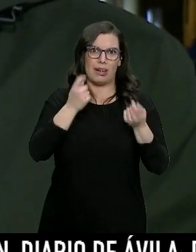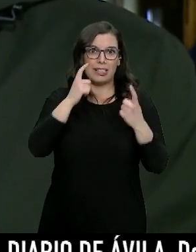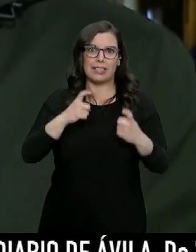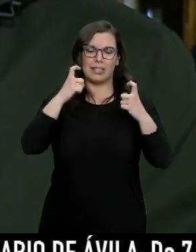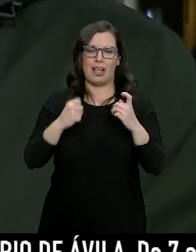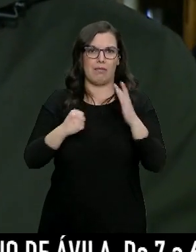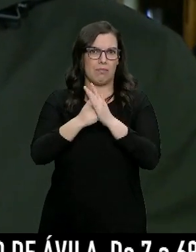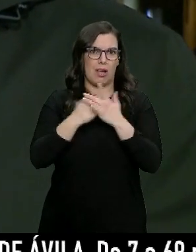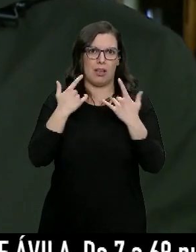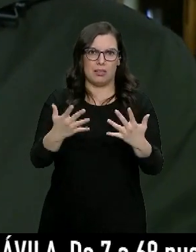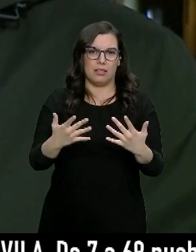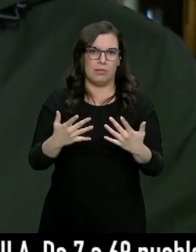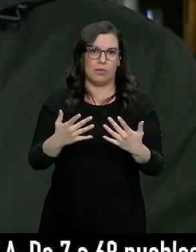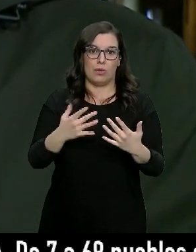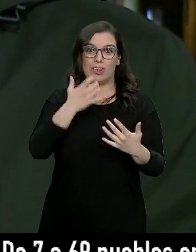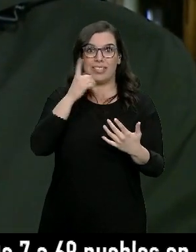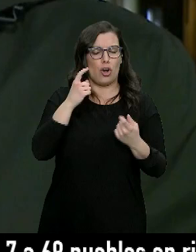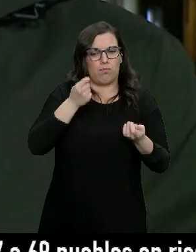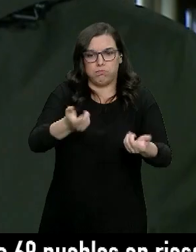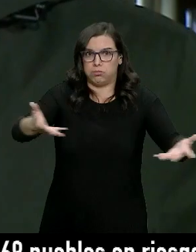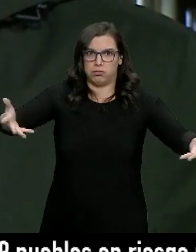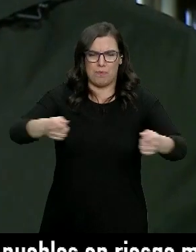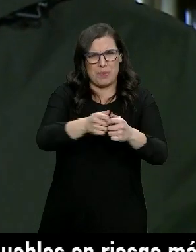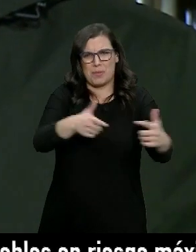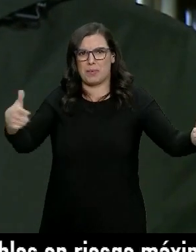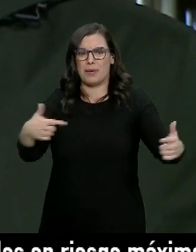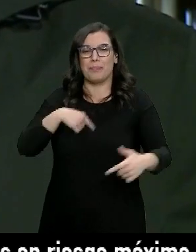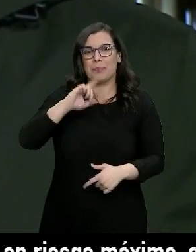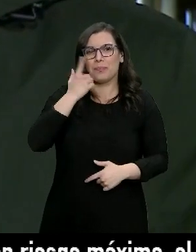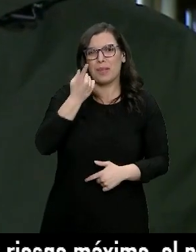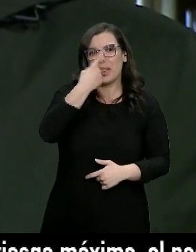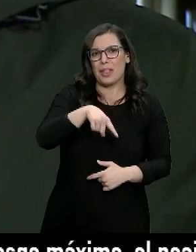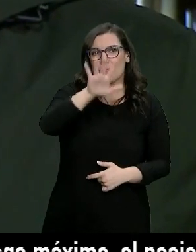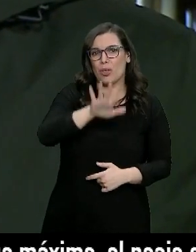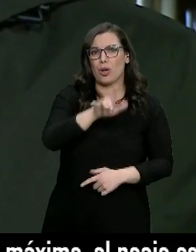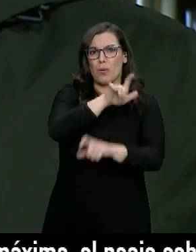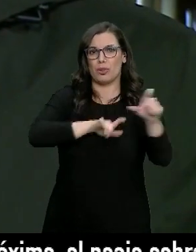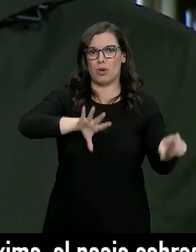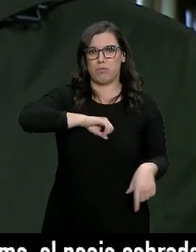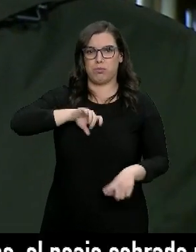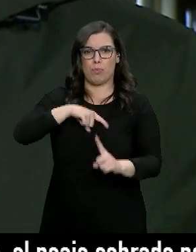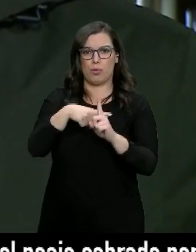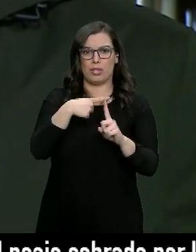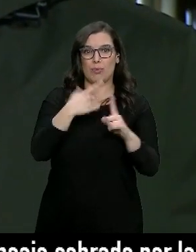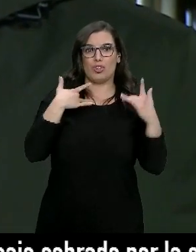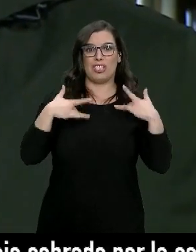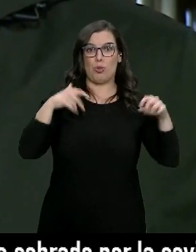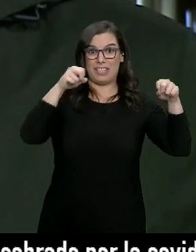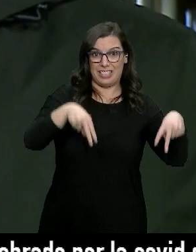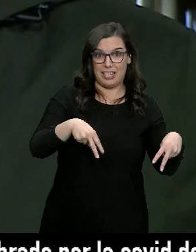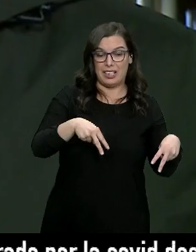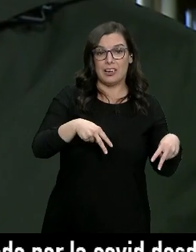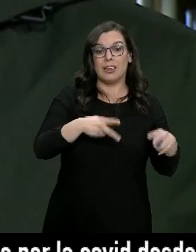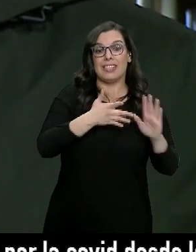antes esta tercera ola, porque si no se nos va de las manos. Hemos localizado 105 casos positivos asintomáticos, con lo que